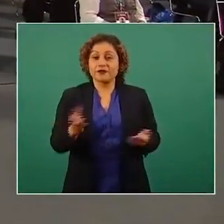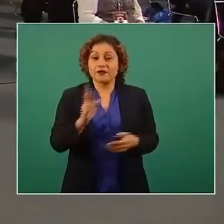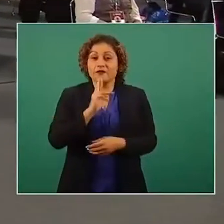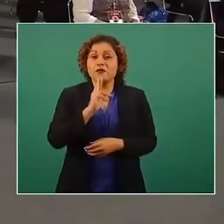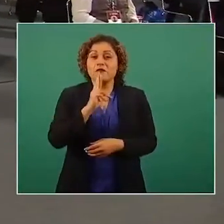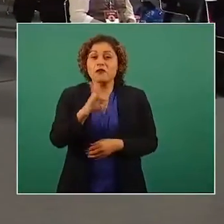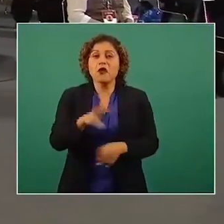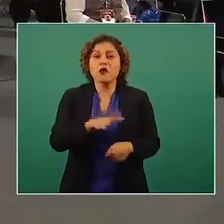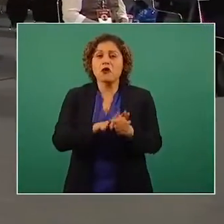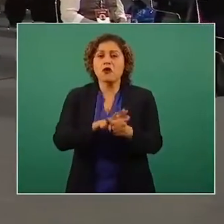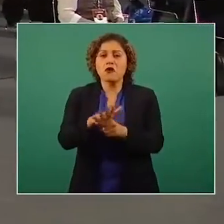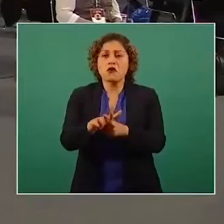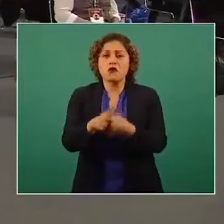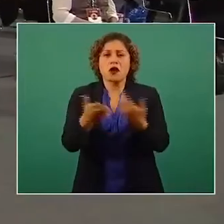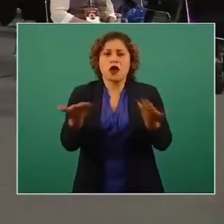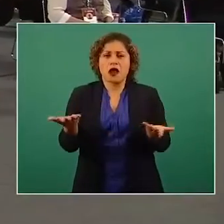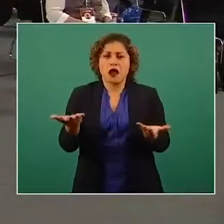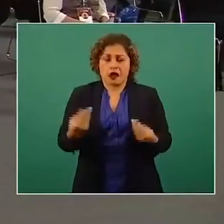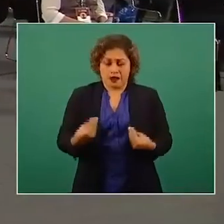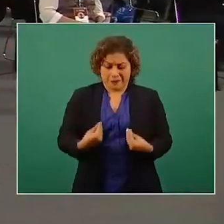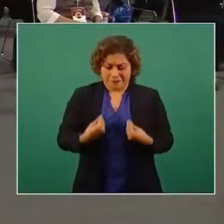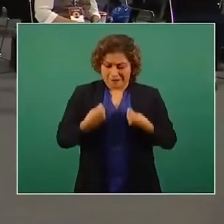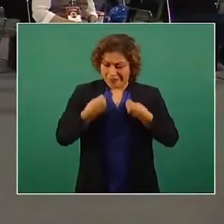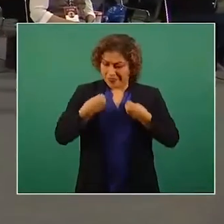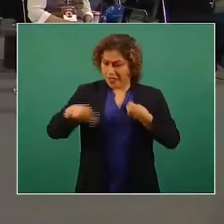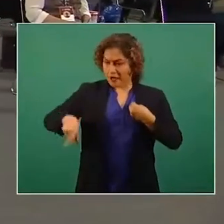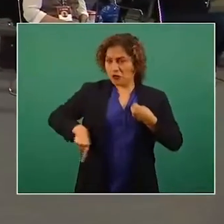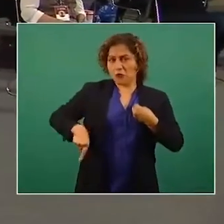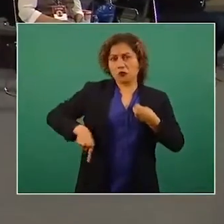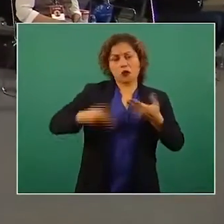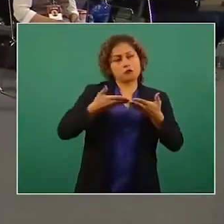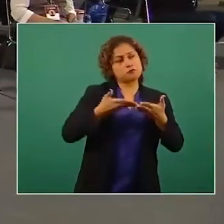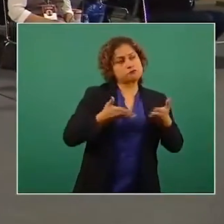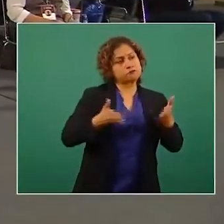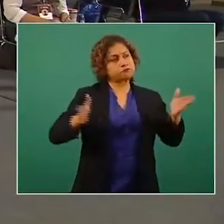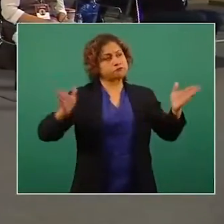pública cada vez más pública y el que nada debe, nada teme